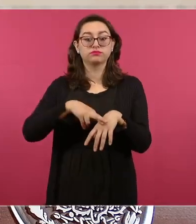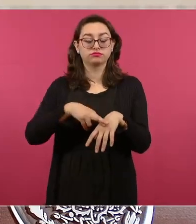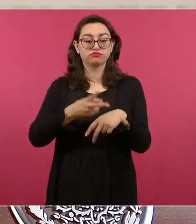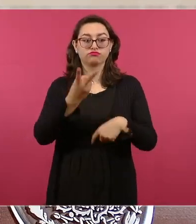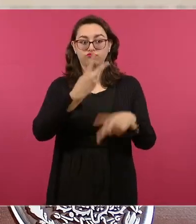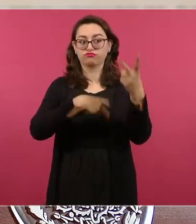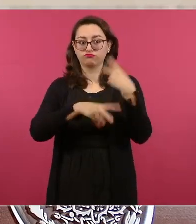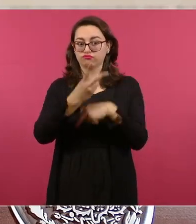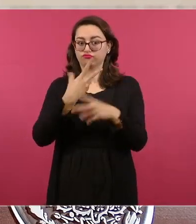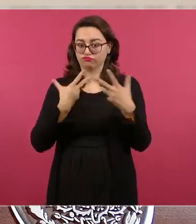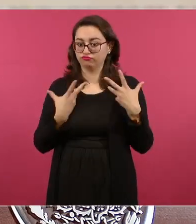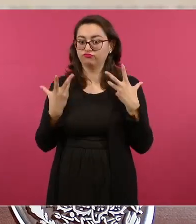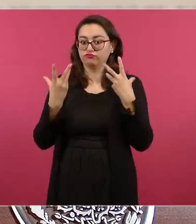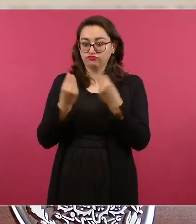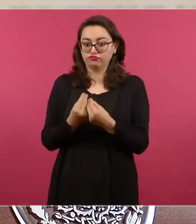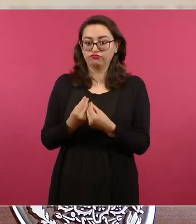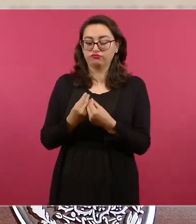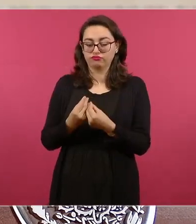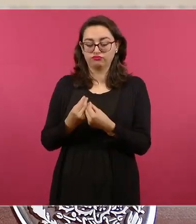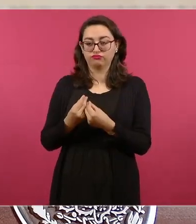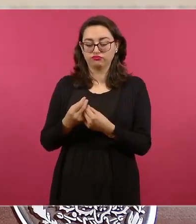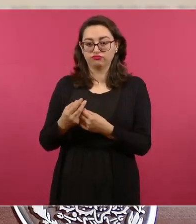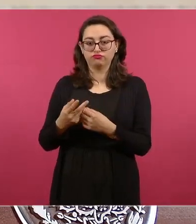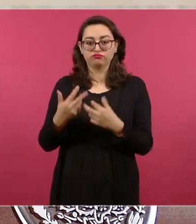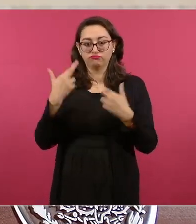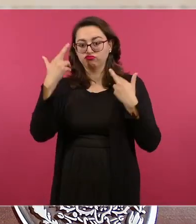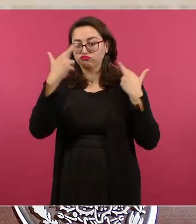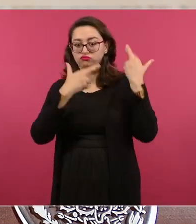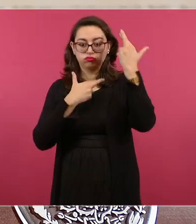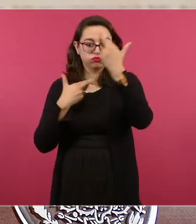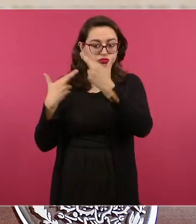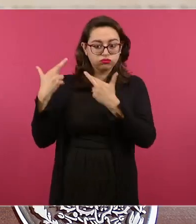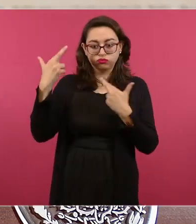directivos de estas empresas